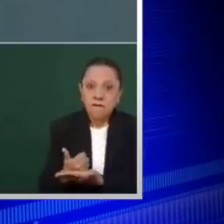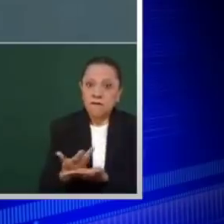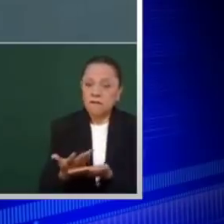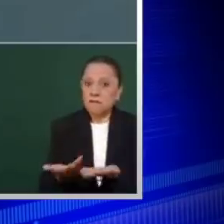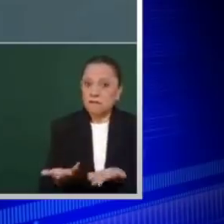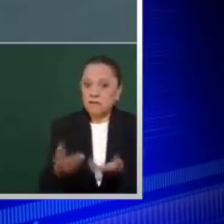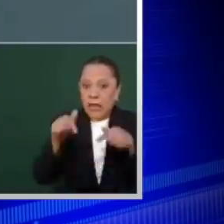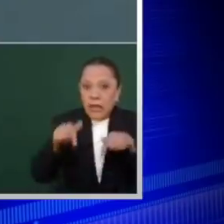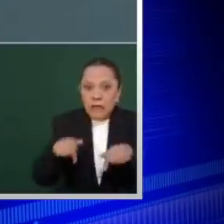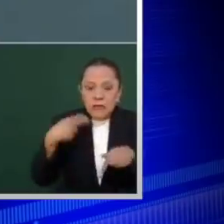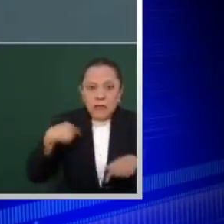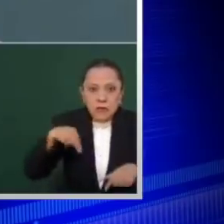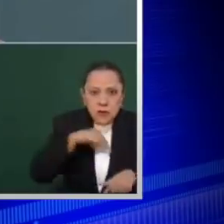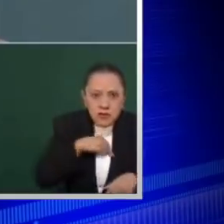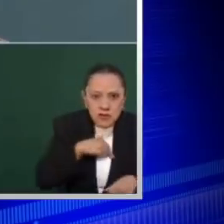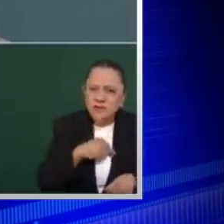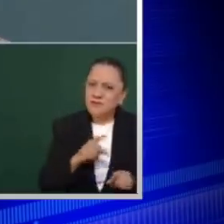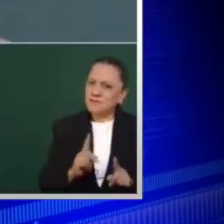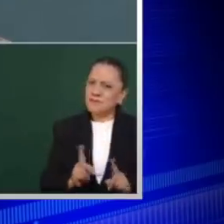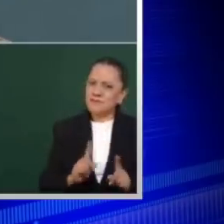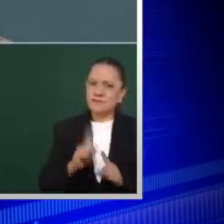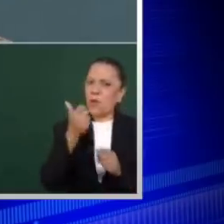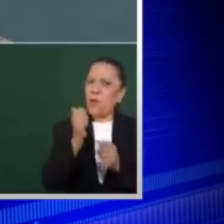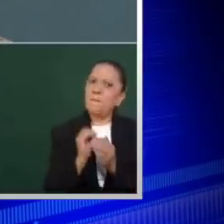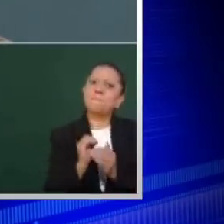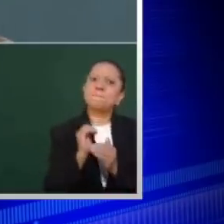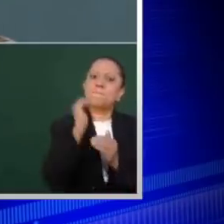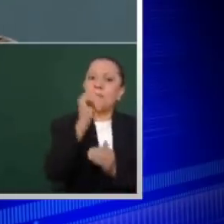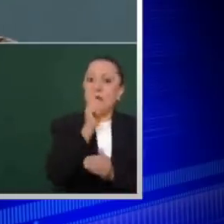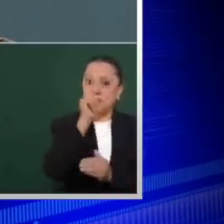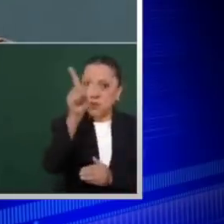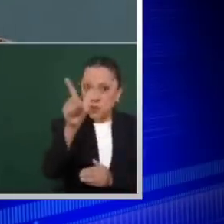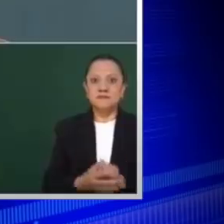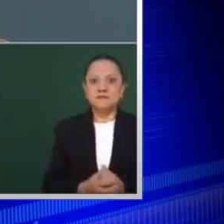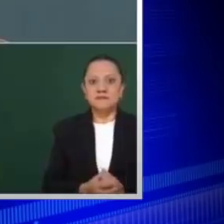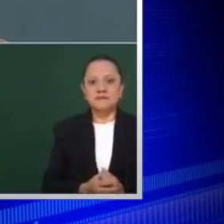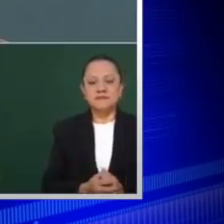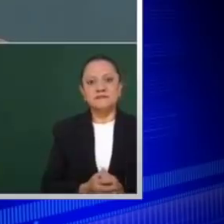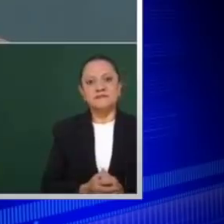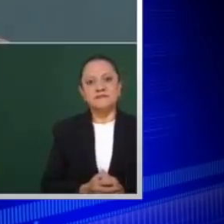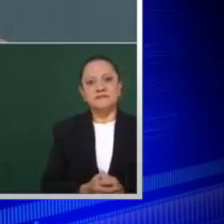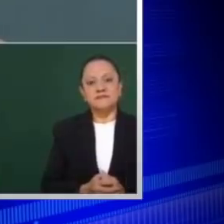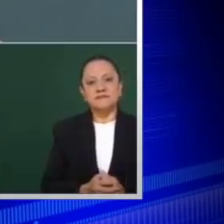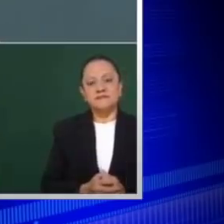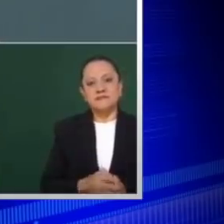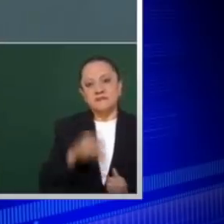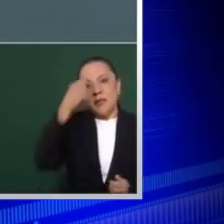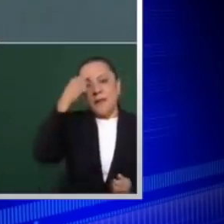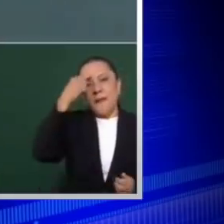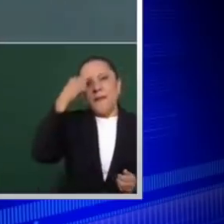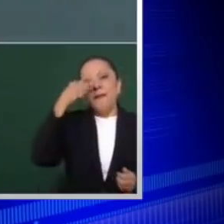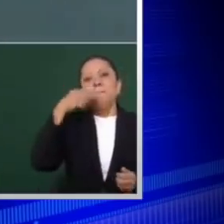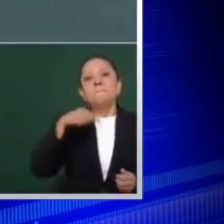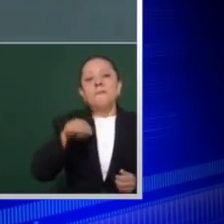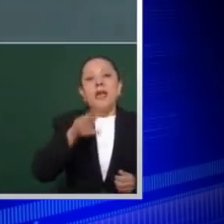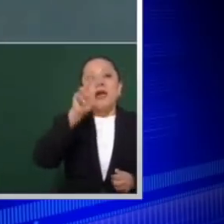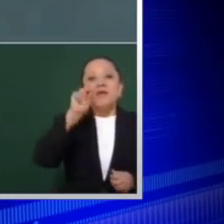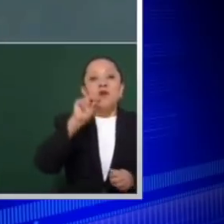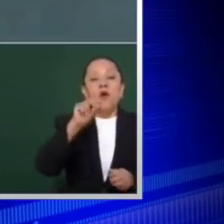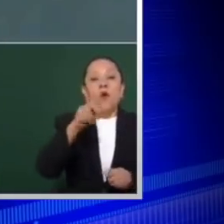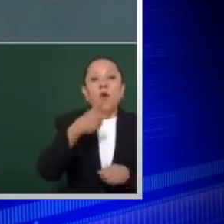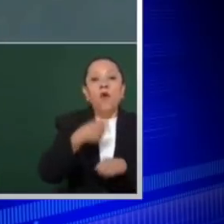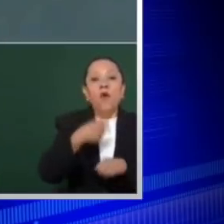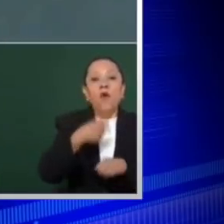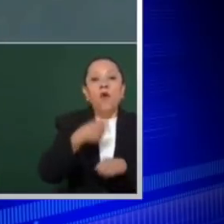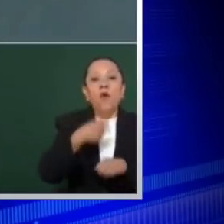no aumentamos el precio de la luz Para no afectar la economía